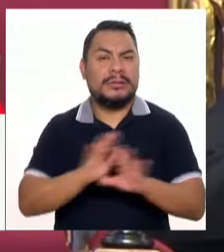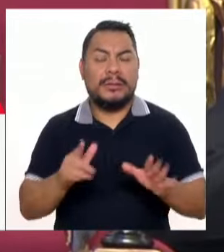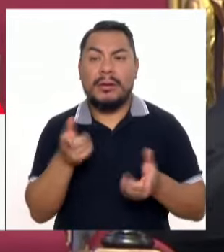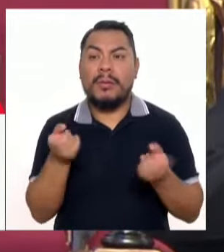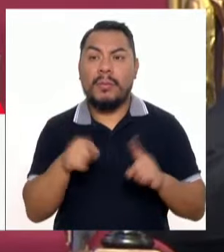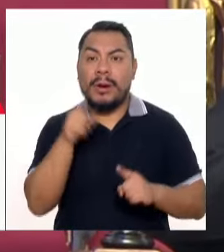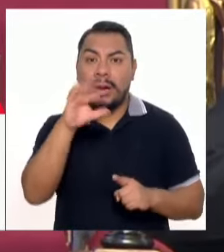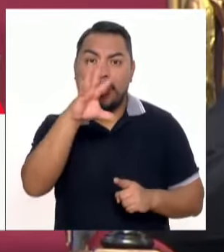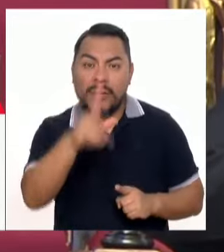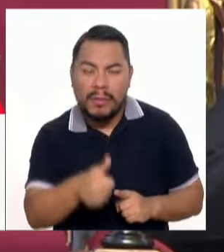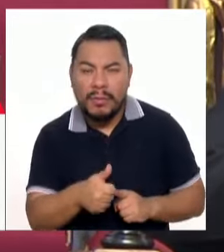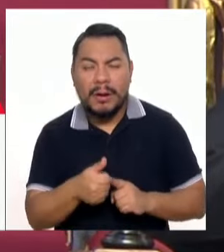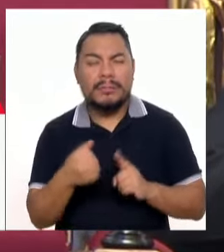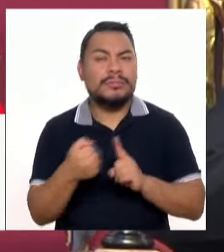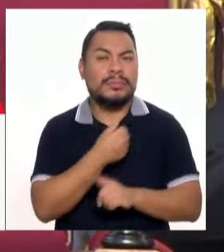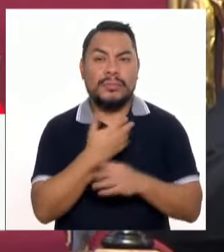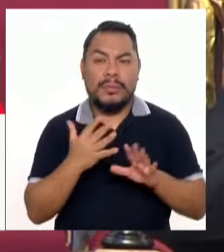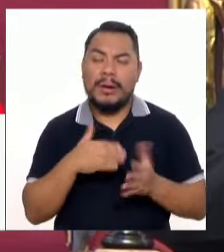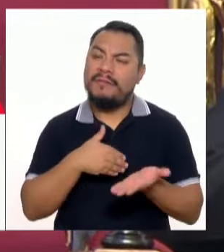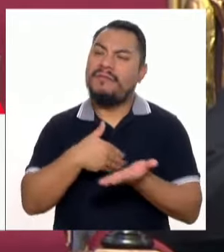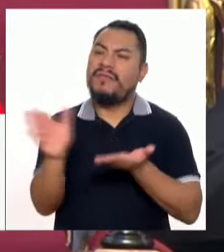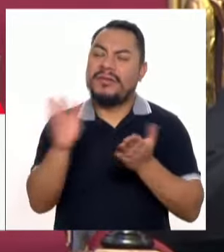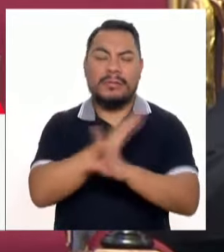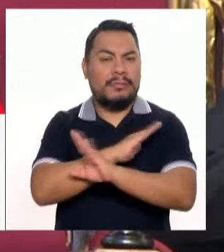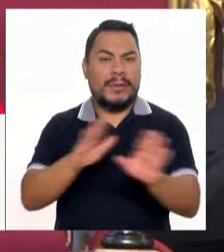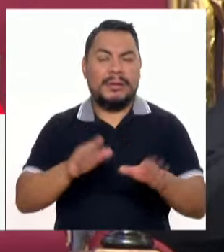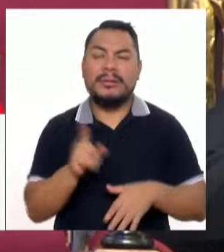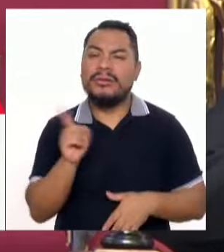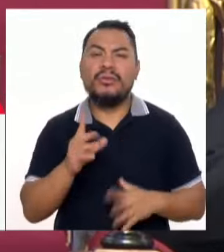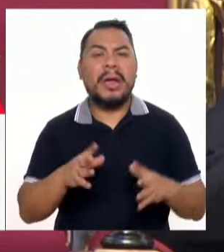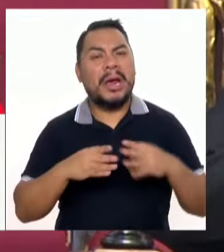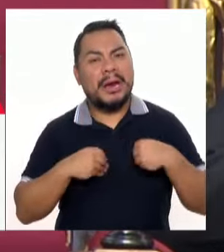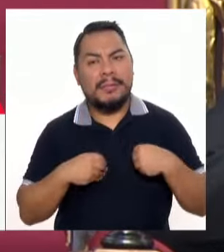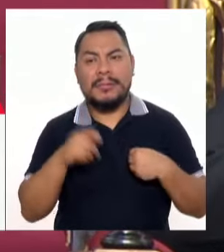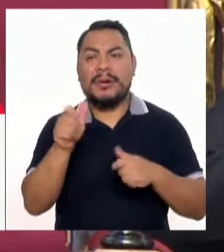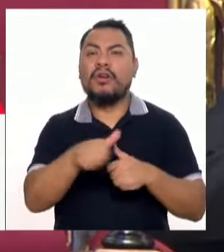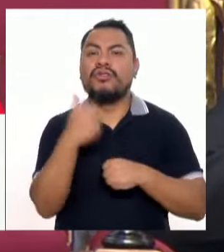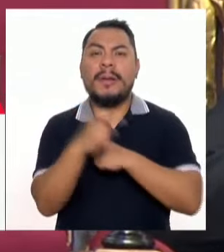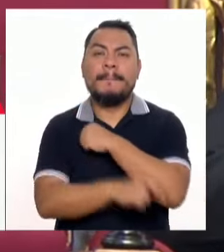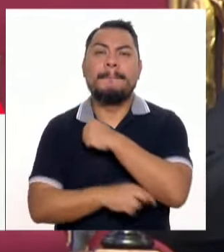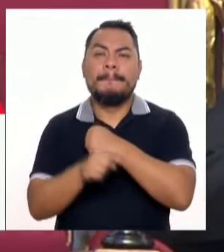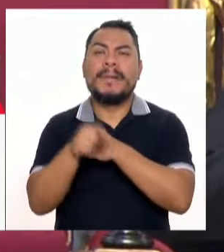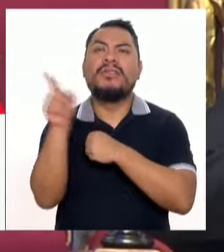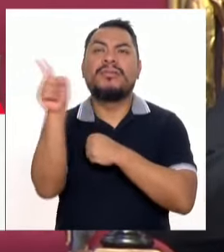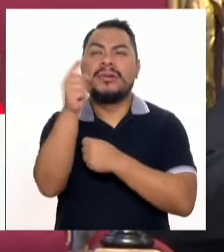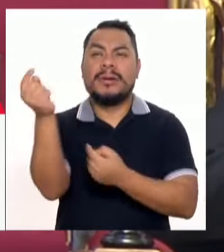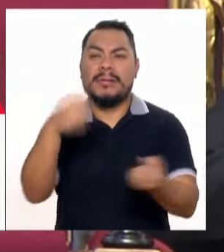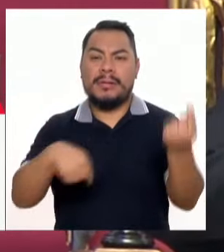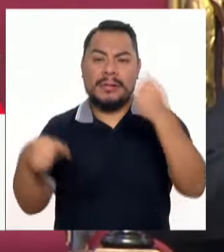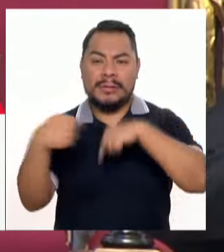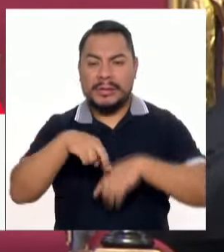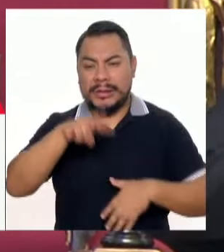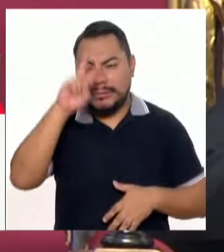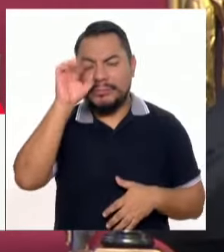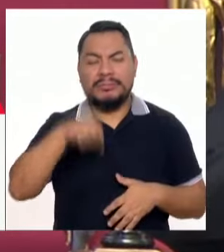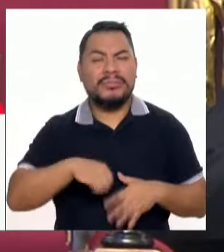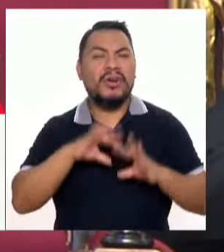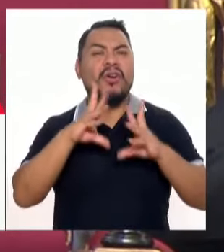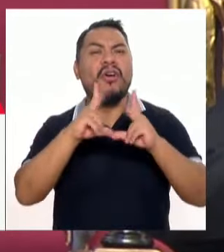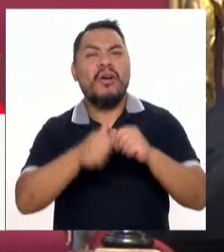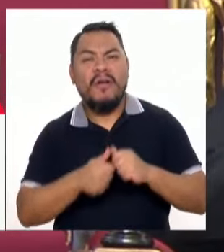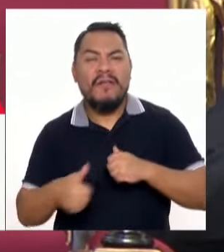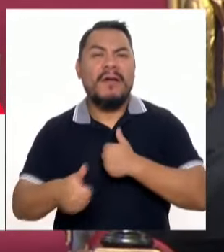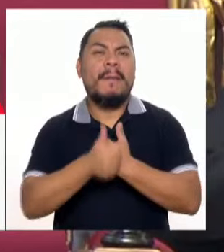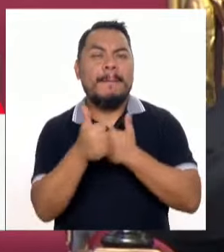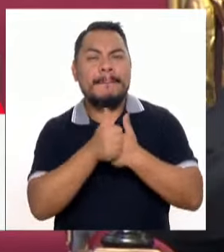de flagrancia. No vamos a tolerar que delincuentes extranjeros vengan a nuestro país a cometer sus